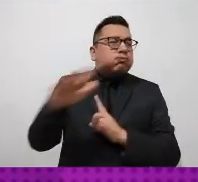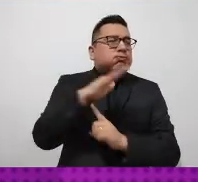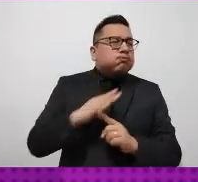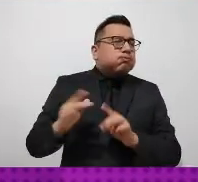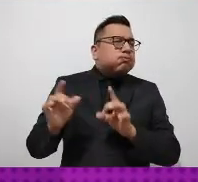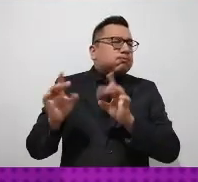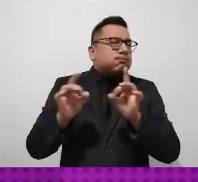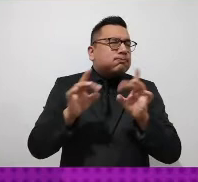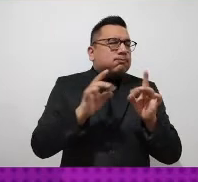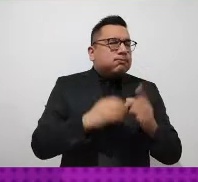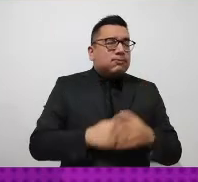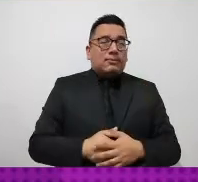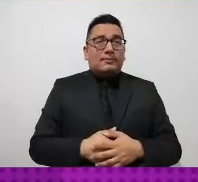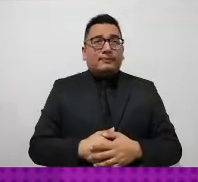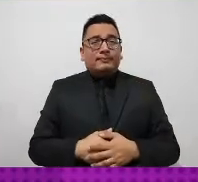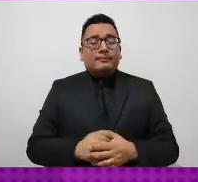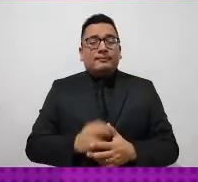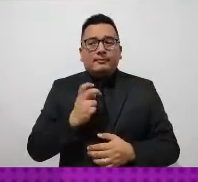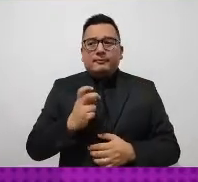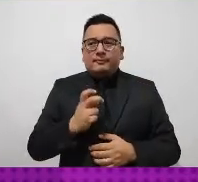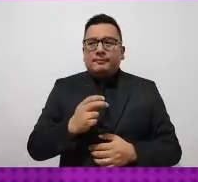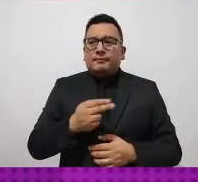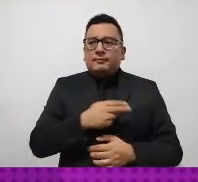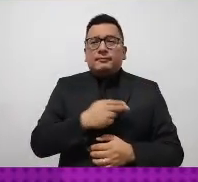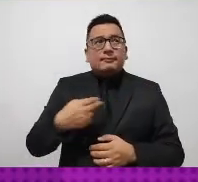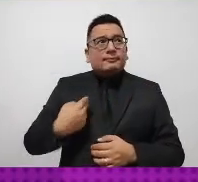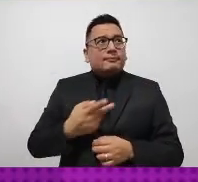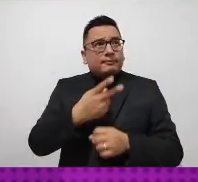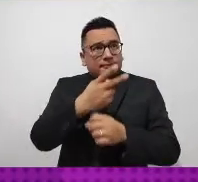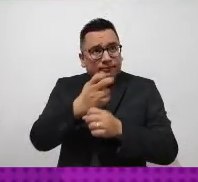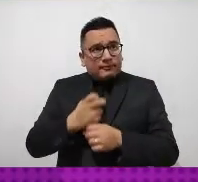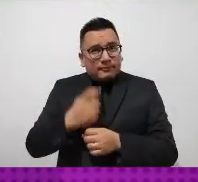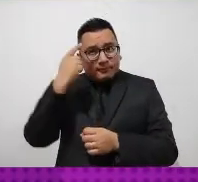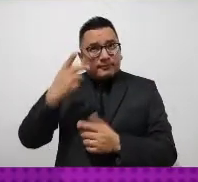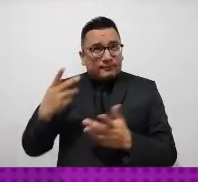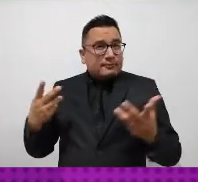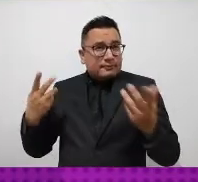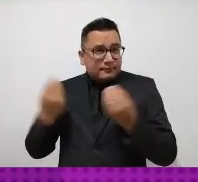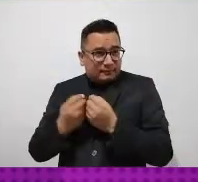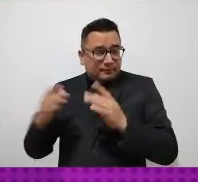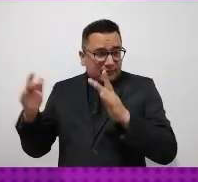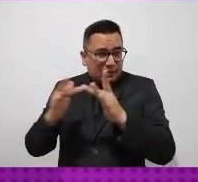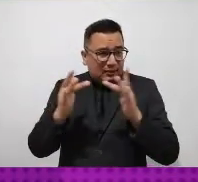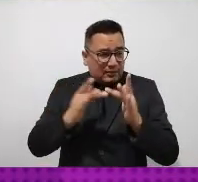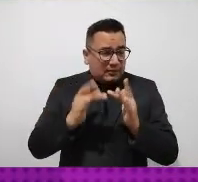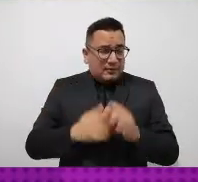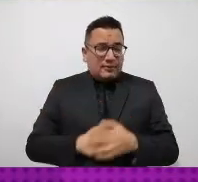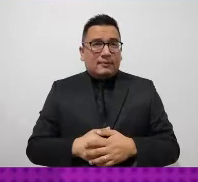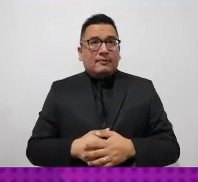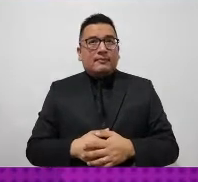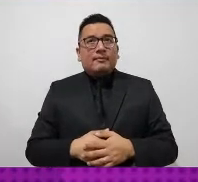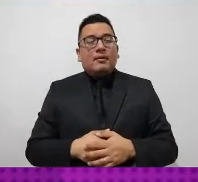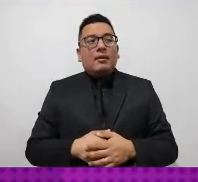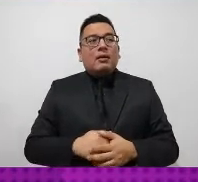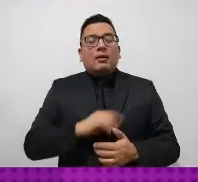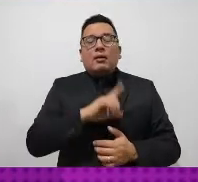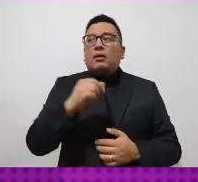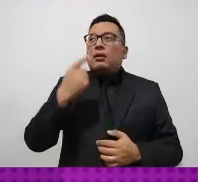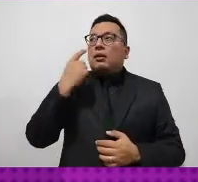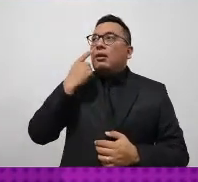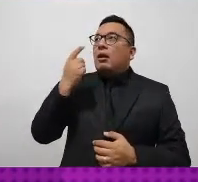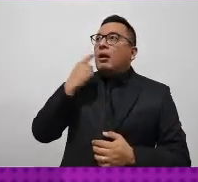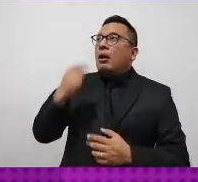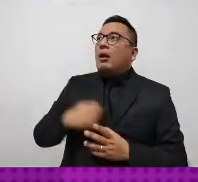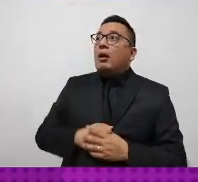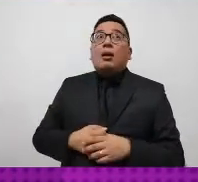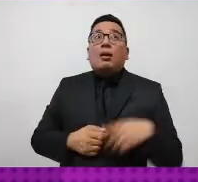forma directa, de primera mano, y hacerles la invitación a adherirse a esta red una vez que te escuchan, una vez que ellas